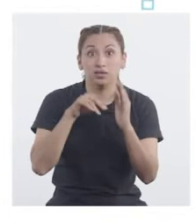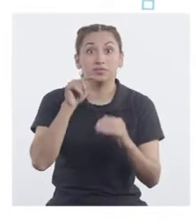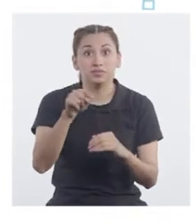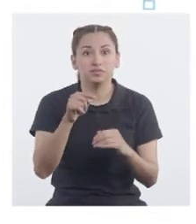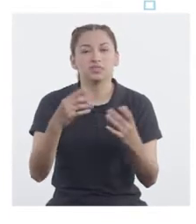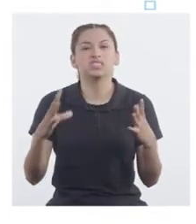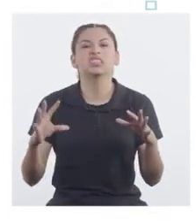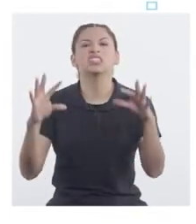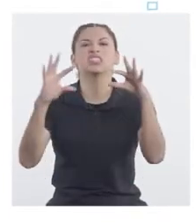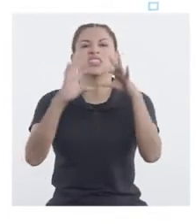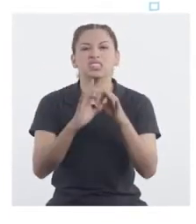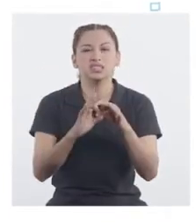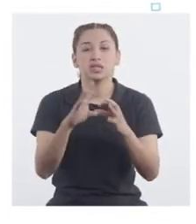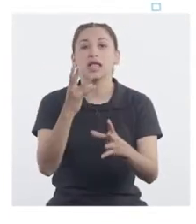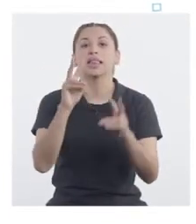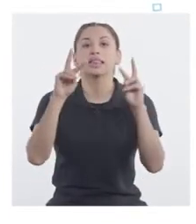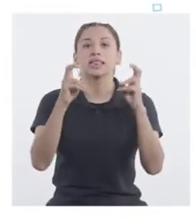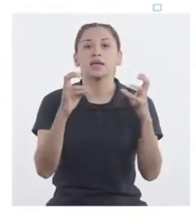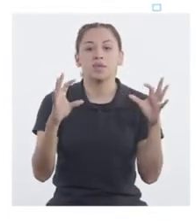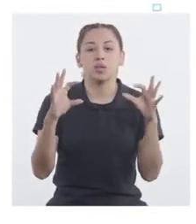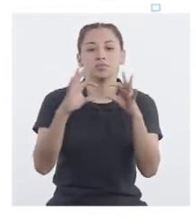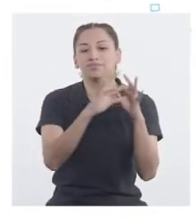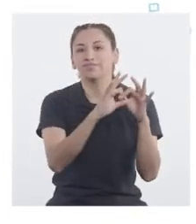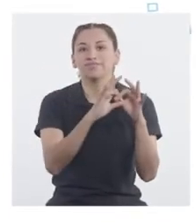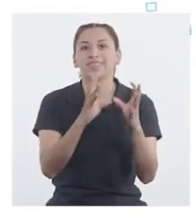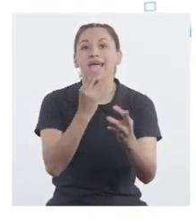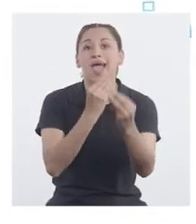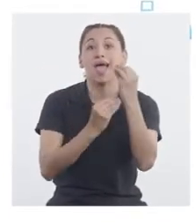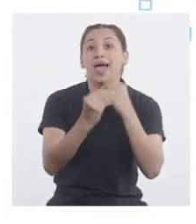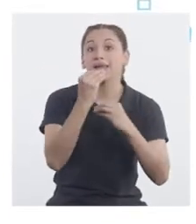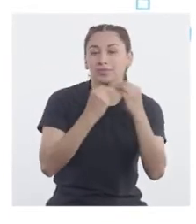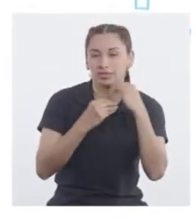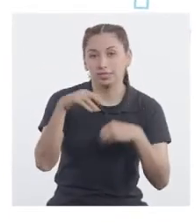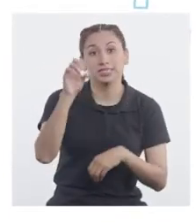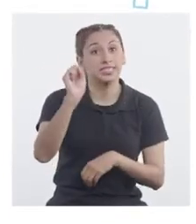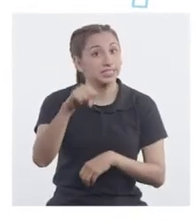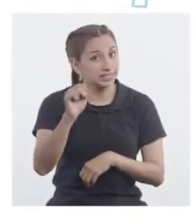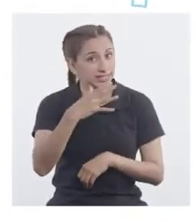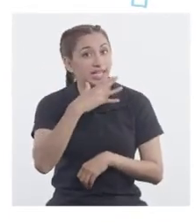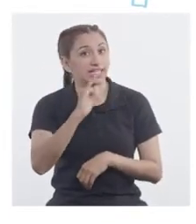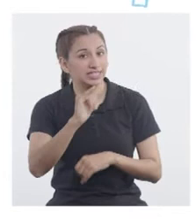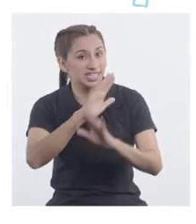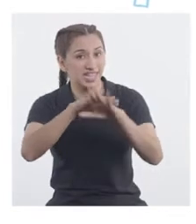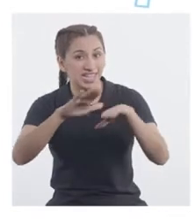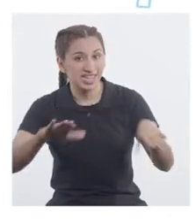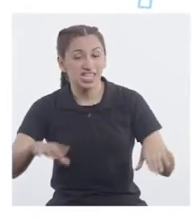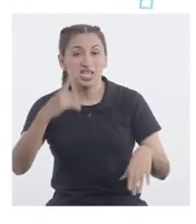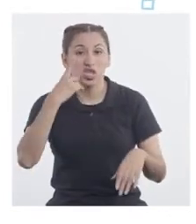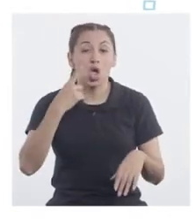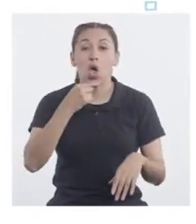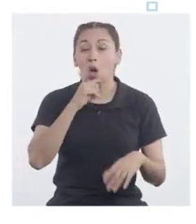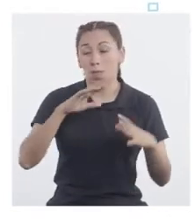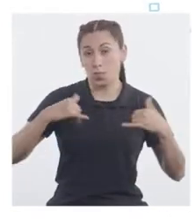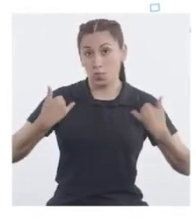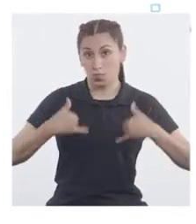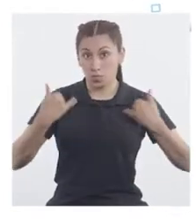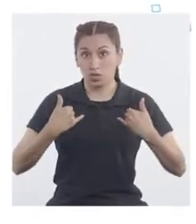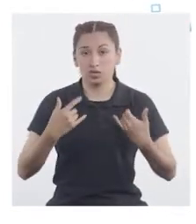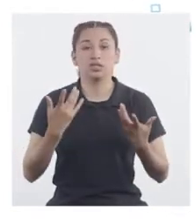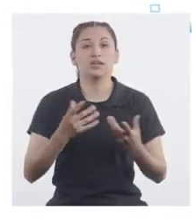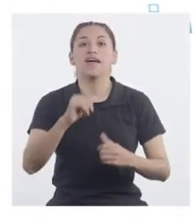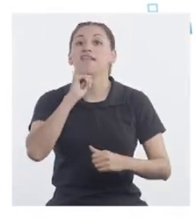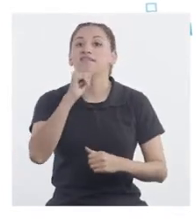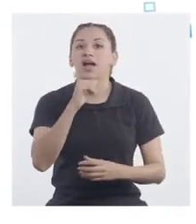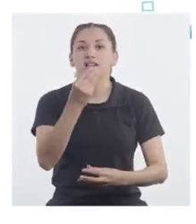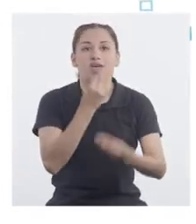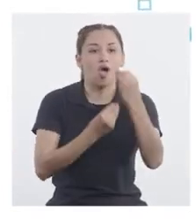está relacionada directamente con la alimentación. Así es, niñas, niños y adolescentes son afectados